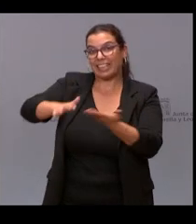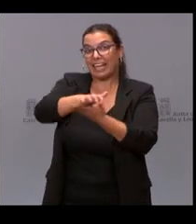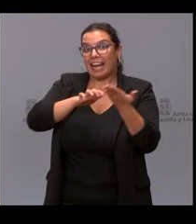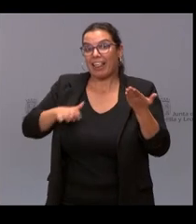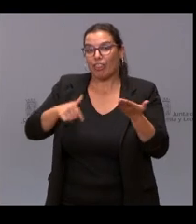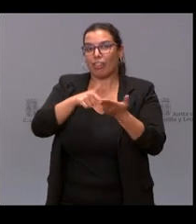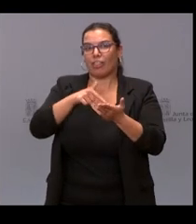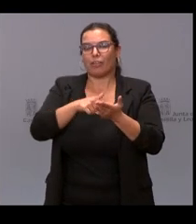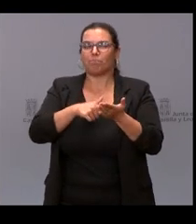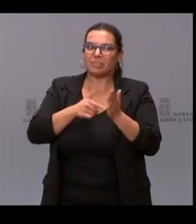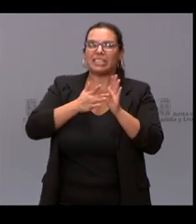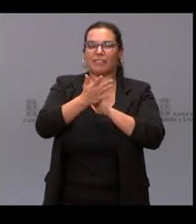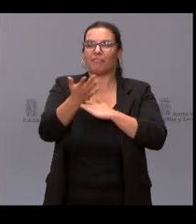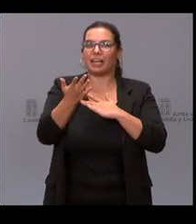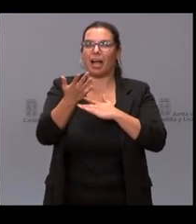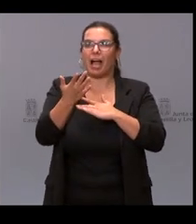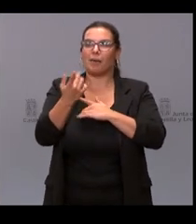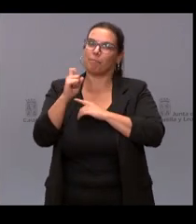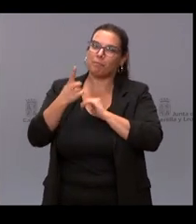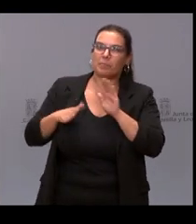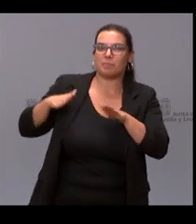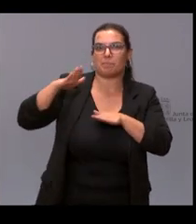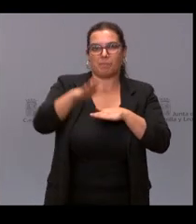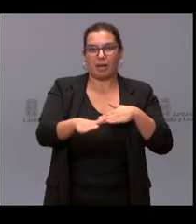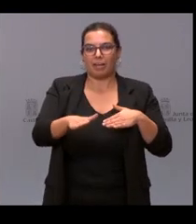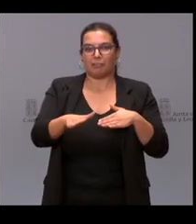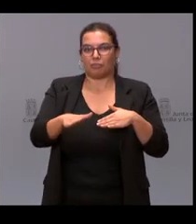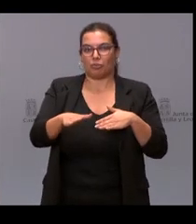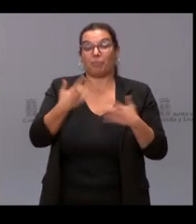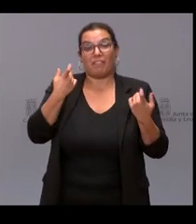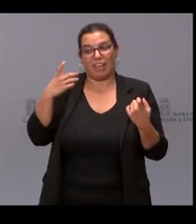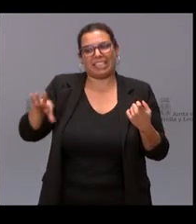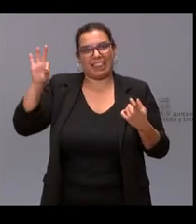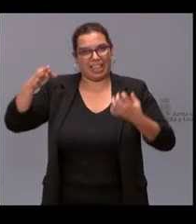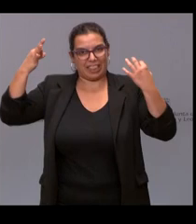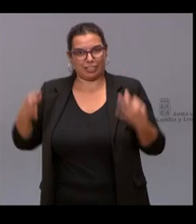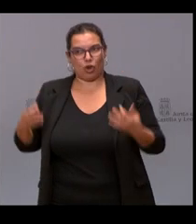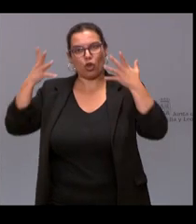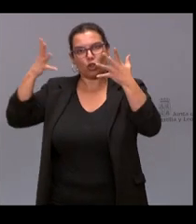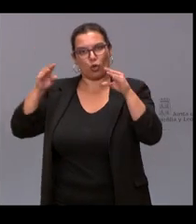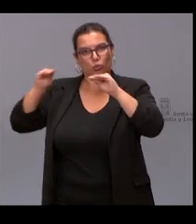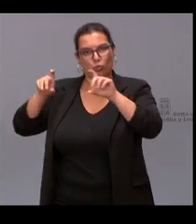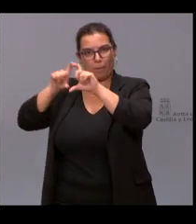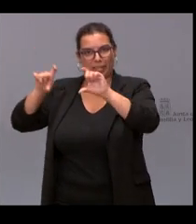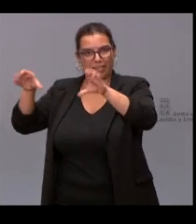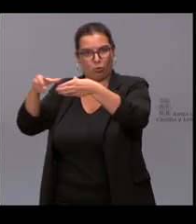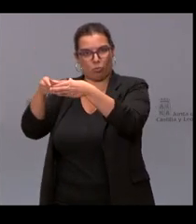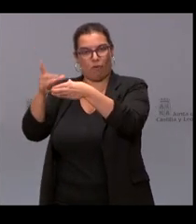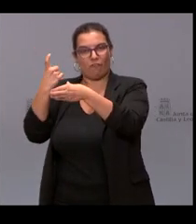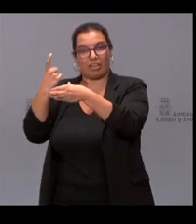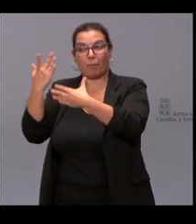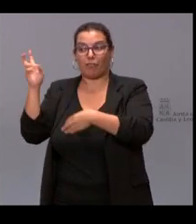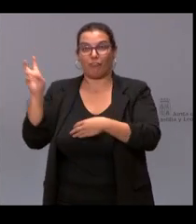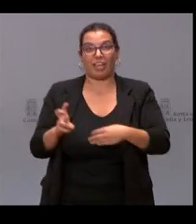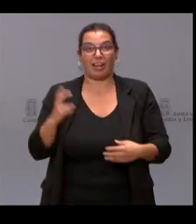intenciones es un anticipo de la decisión que todavía tiene que tomar, lógicamente, el Consejo del Grupo, pero la presencia de